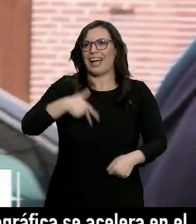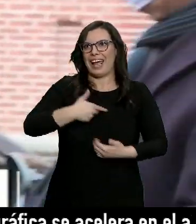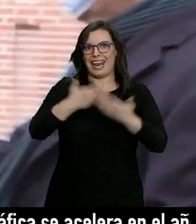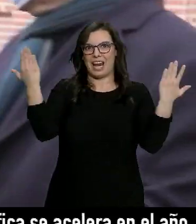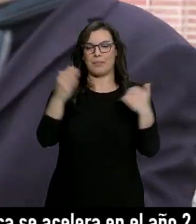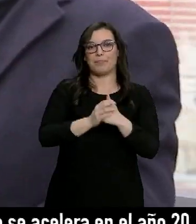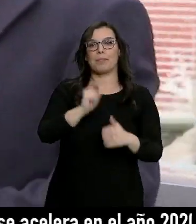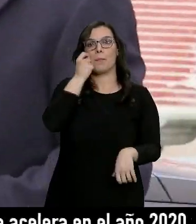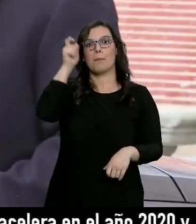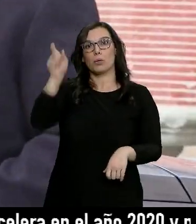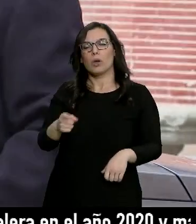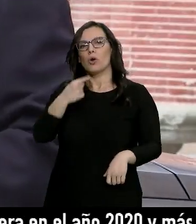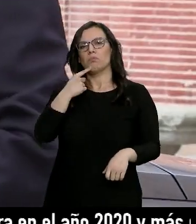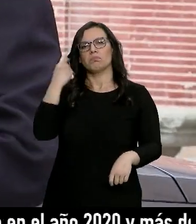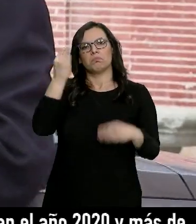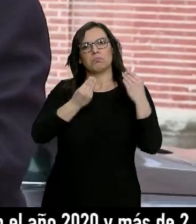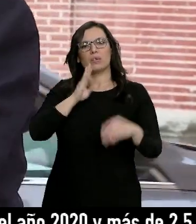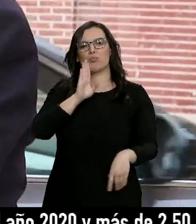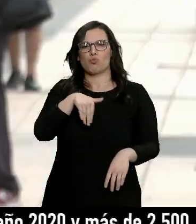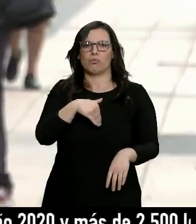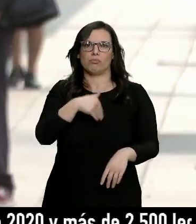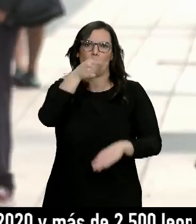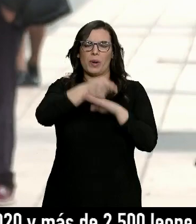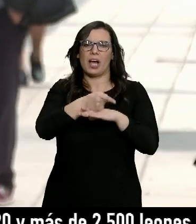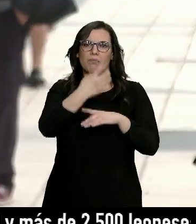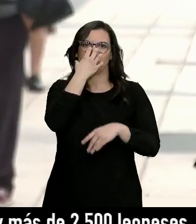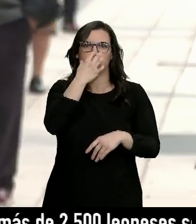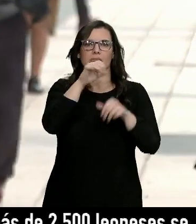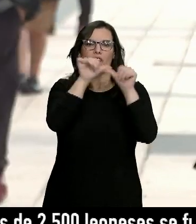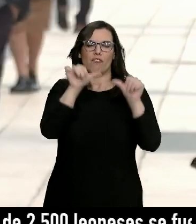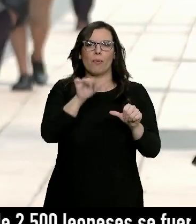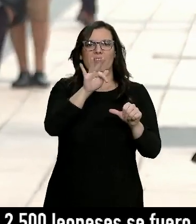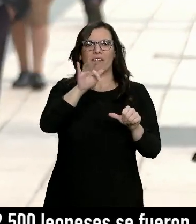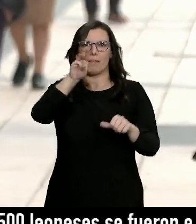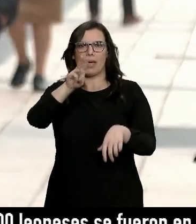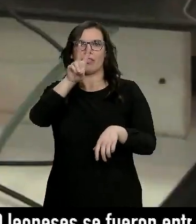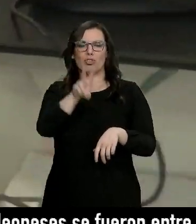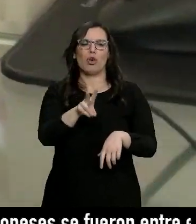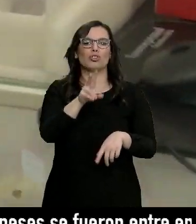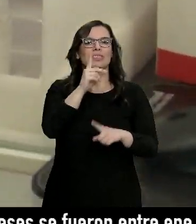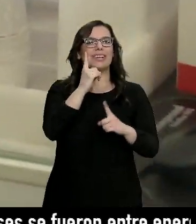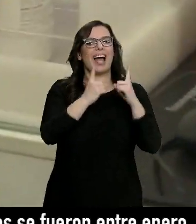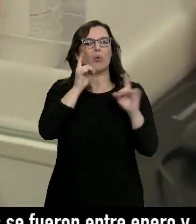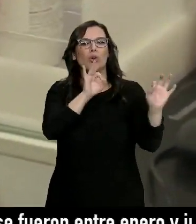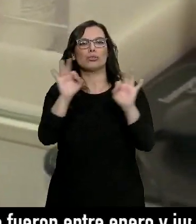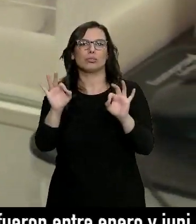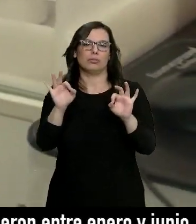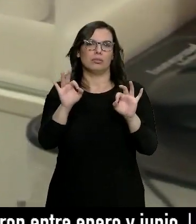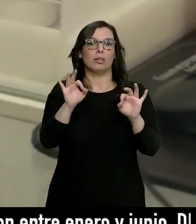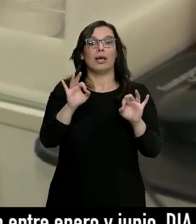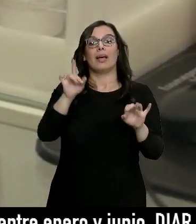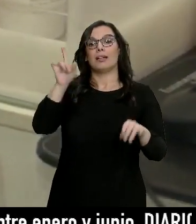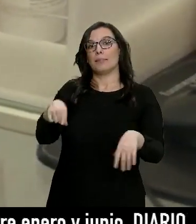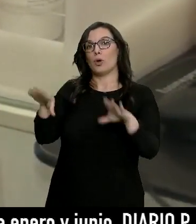ella. Mañueco ve bien el uso obligatorio de la FFP2 en determinados lugares para evitar los contagios y Ayuso las